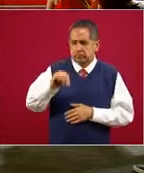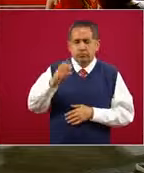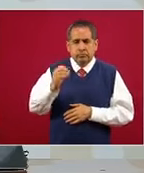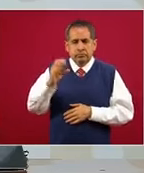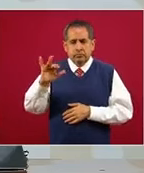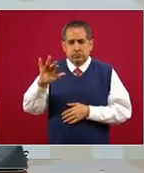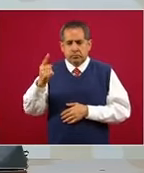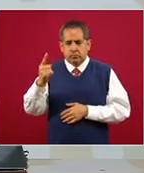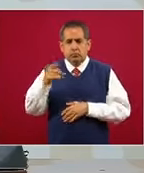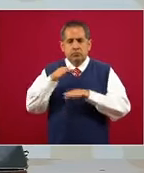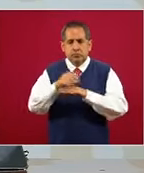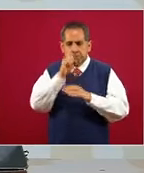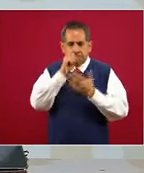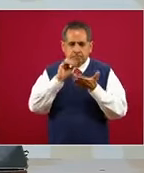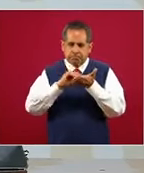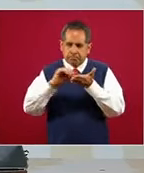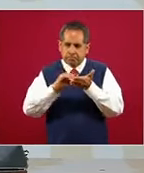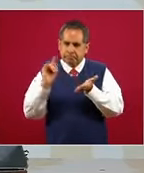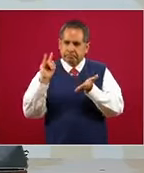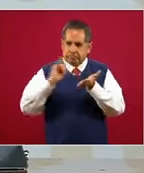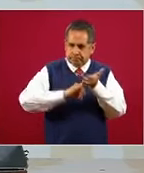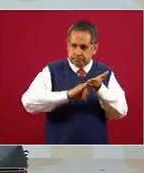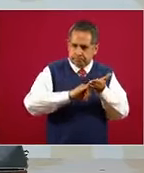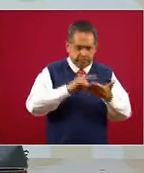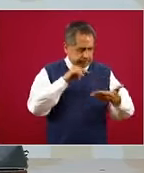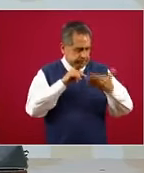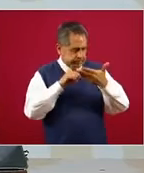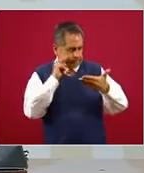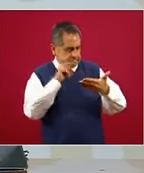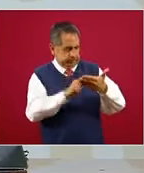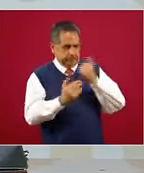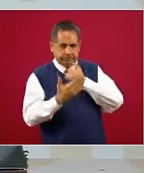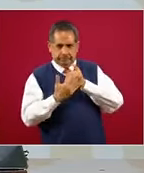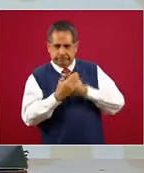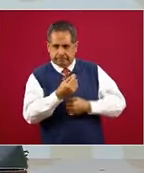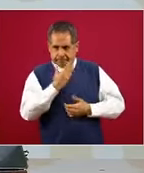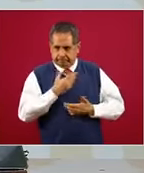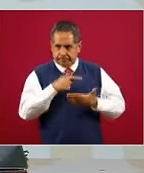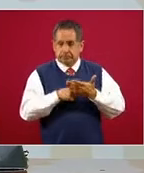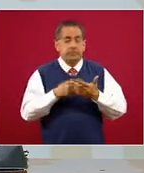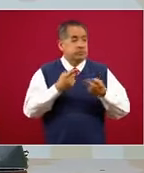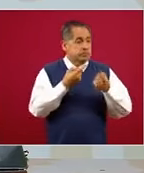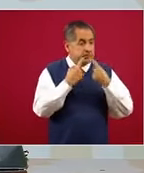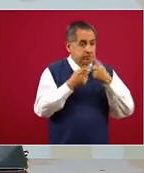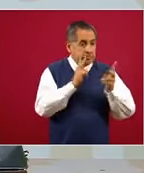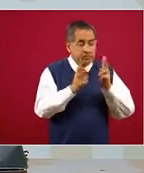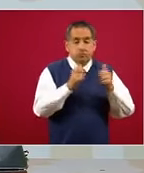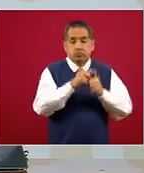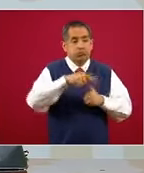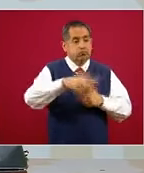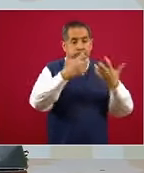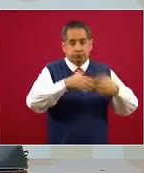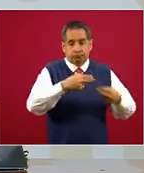051 sobre el etiquetado frontal de alimentos, en las conversaciones que tuvimos con el sector industrial,